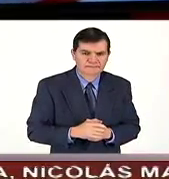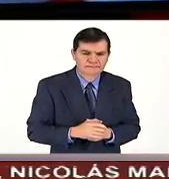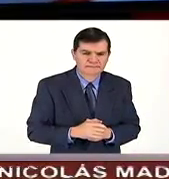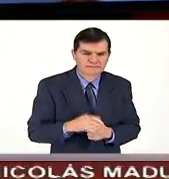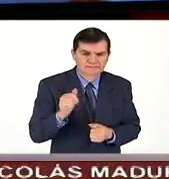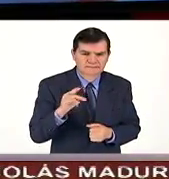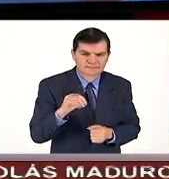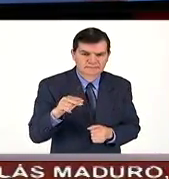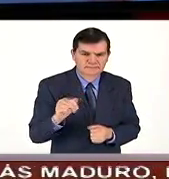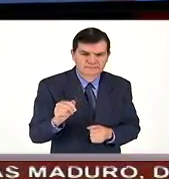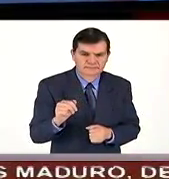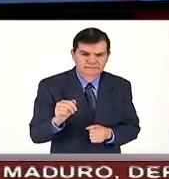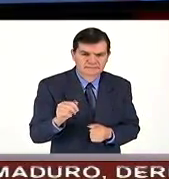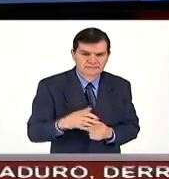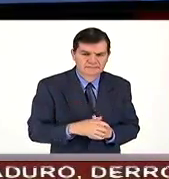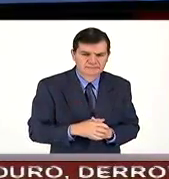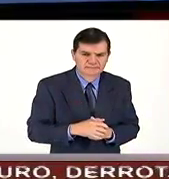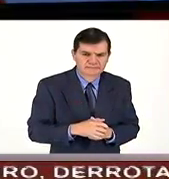Adriana,